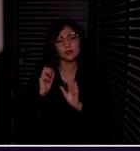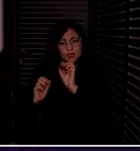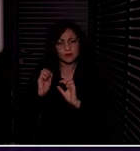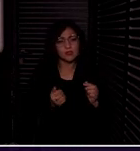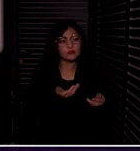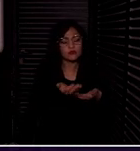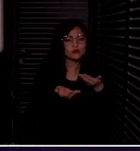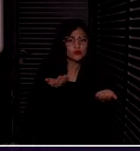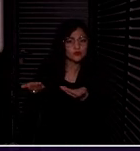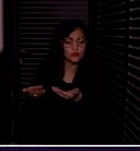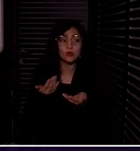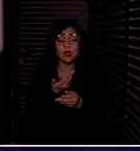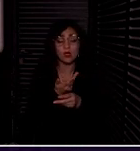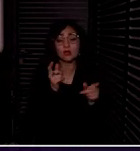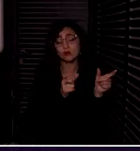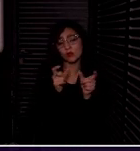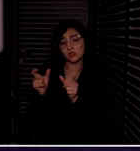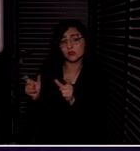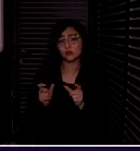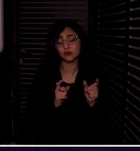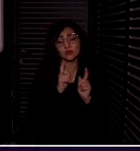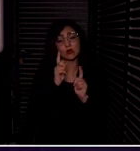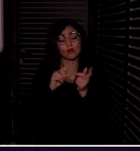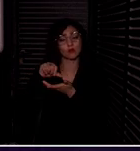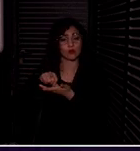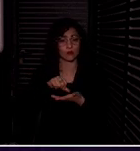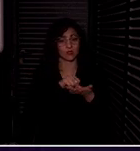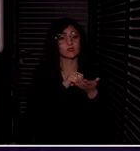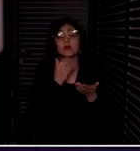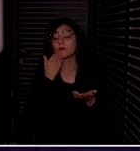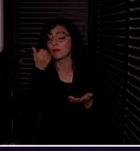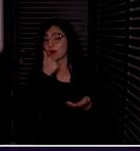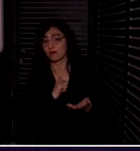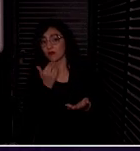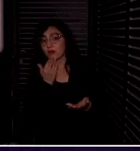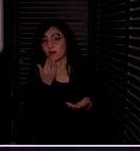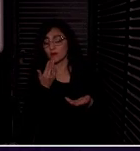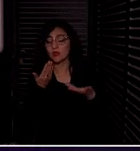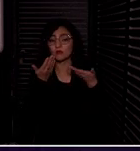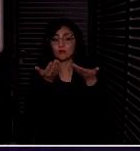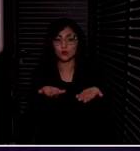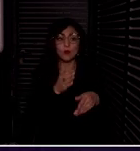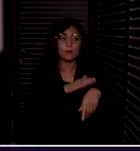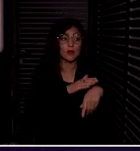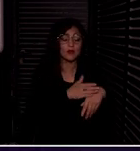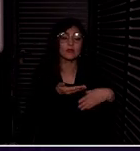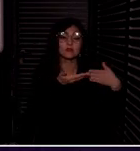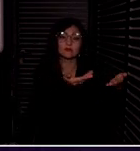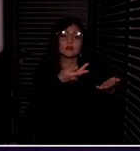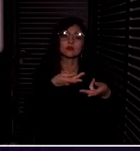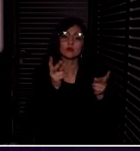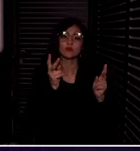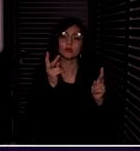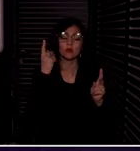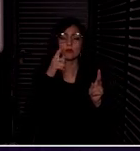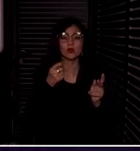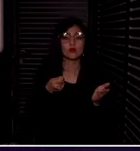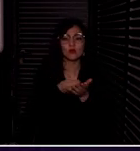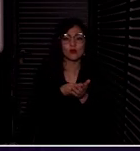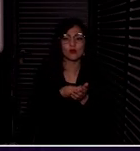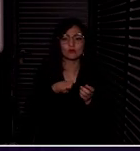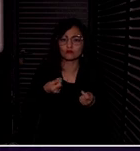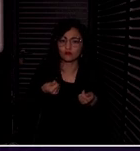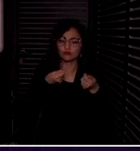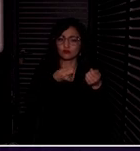muchas regulaciones de la mayoría de países, incluso los operadores privados, prestan un servicio público, pero con explotación comercial. No